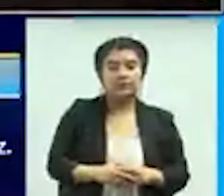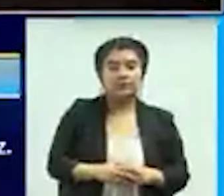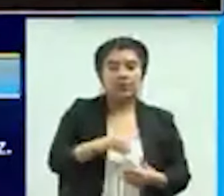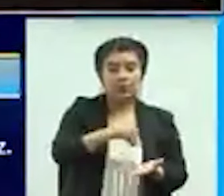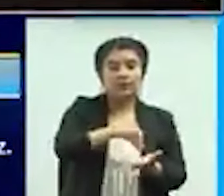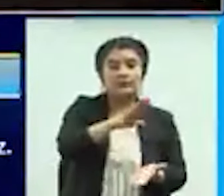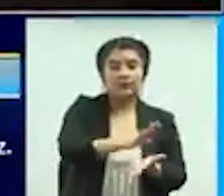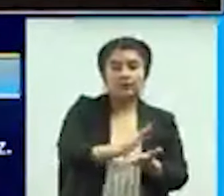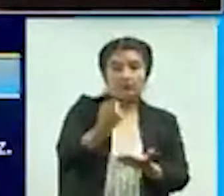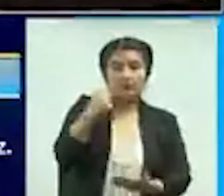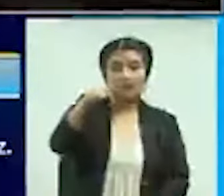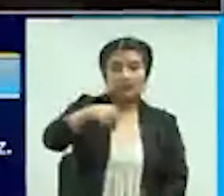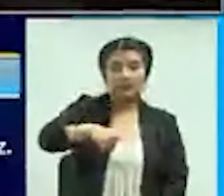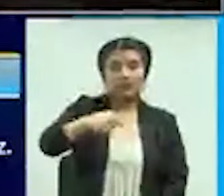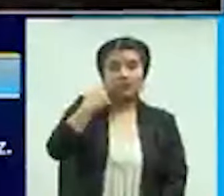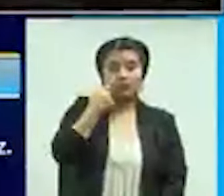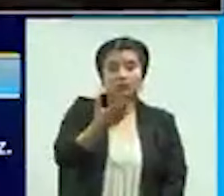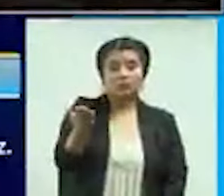a la interpelación.